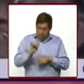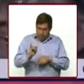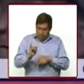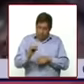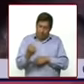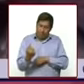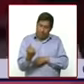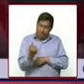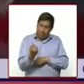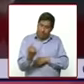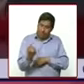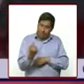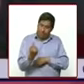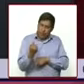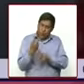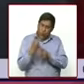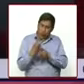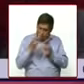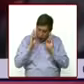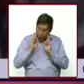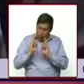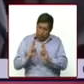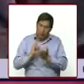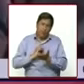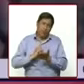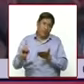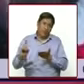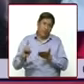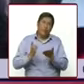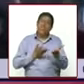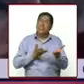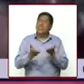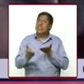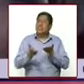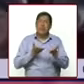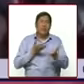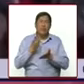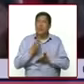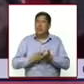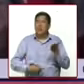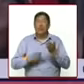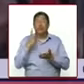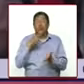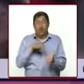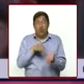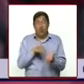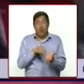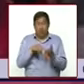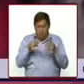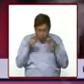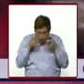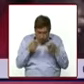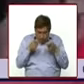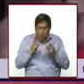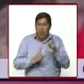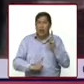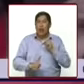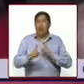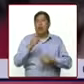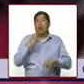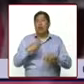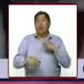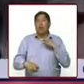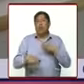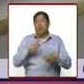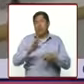aislado dentro del penal con el respeto a sus derechos, los servicios que necesite y un médico que esté asistiéndolo para evitar cualquier percance